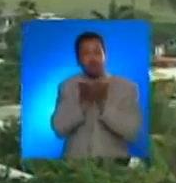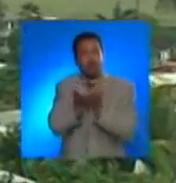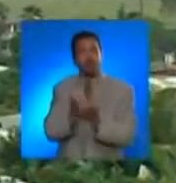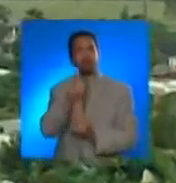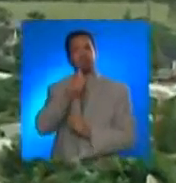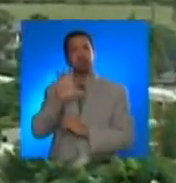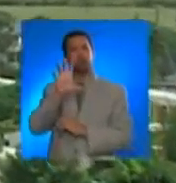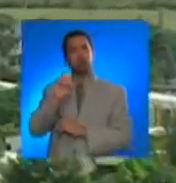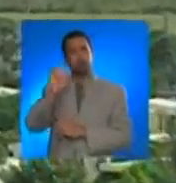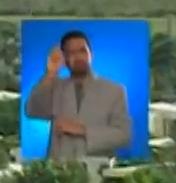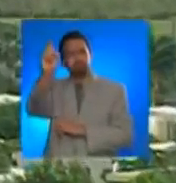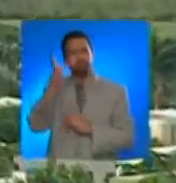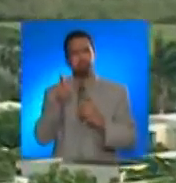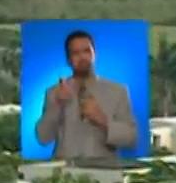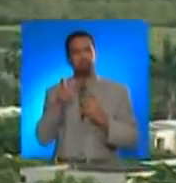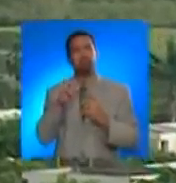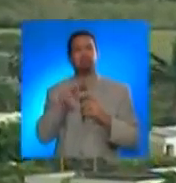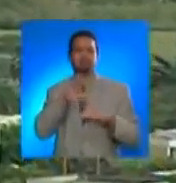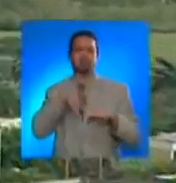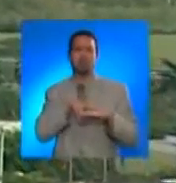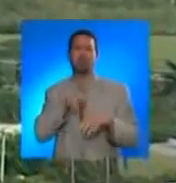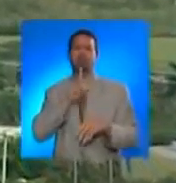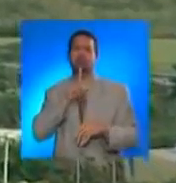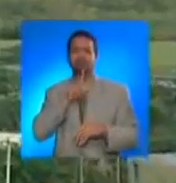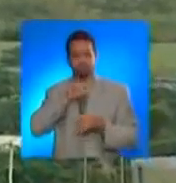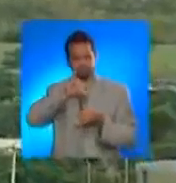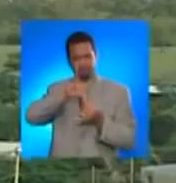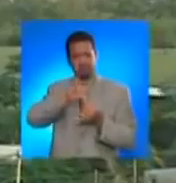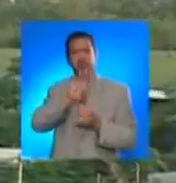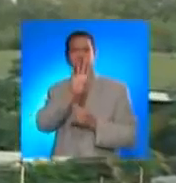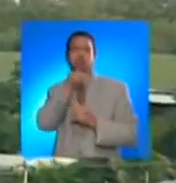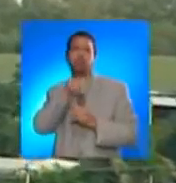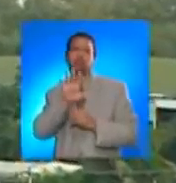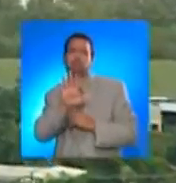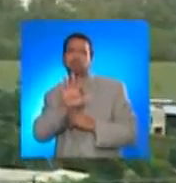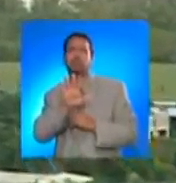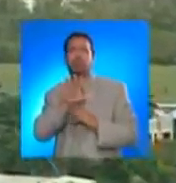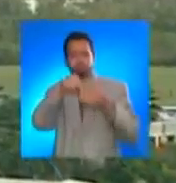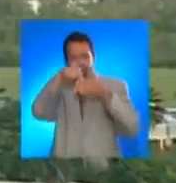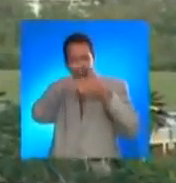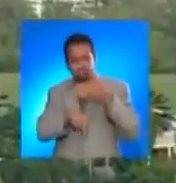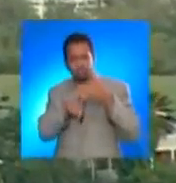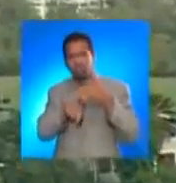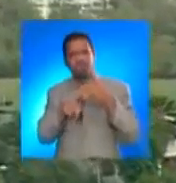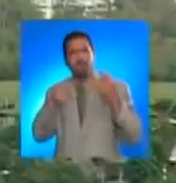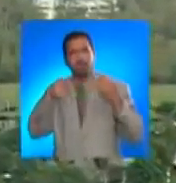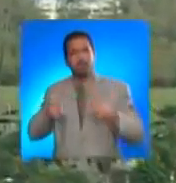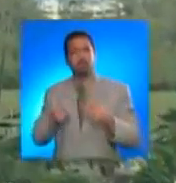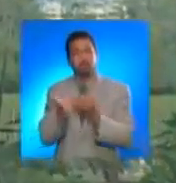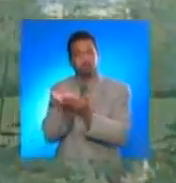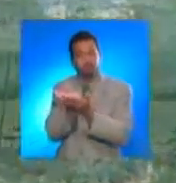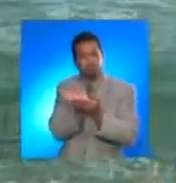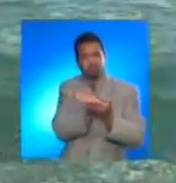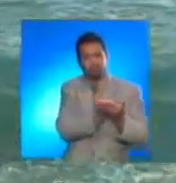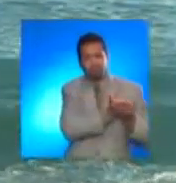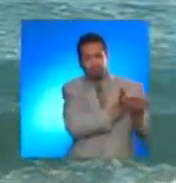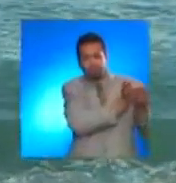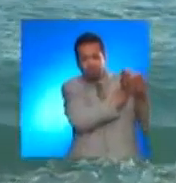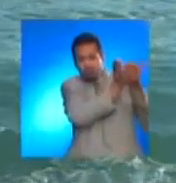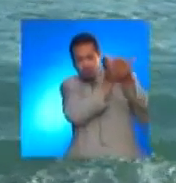sur de la ciudad, la elevación llegó hasta 4.5 pies. Sin embargo, la fuerza fue suficiente para arrancar